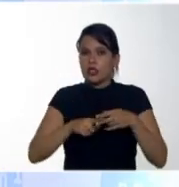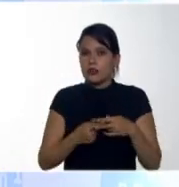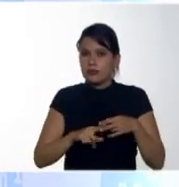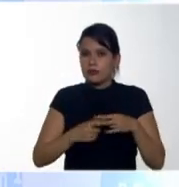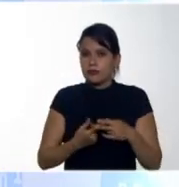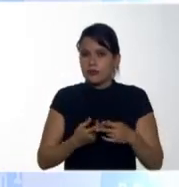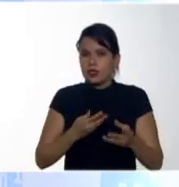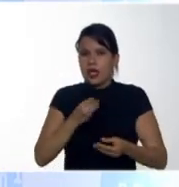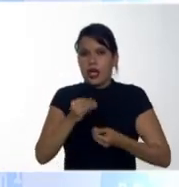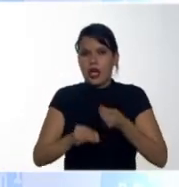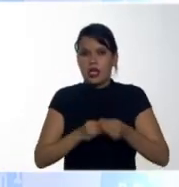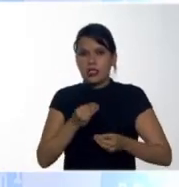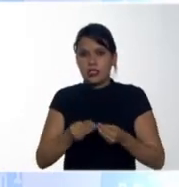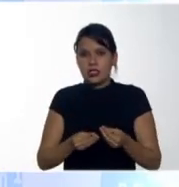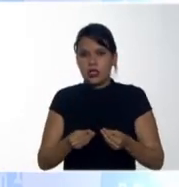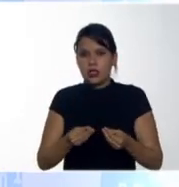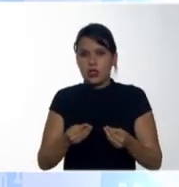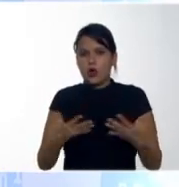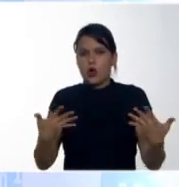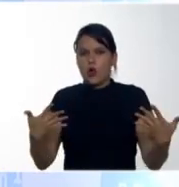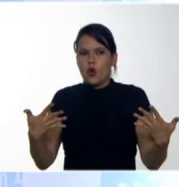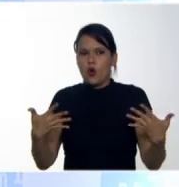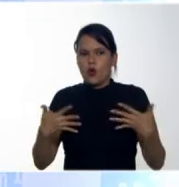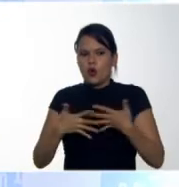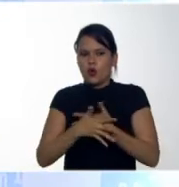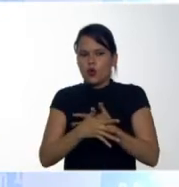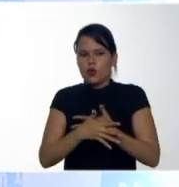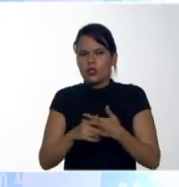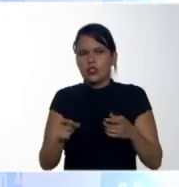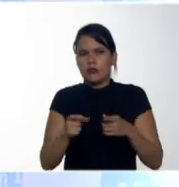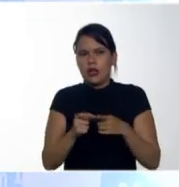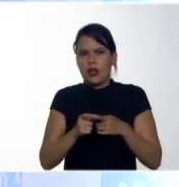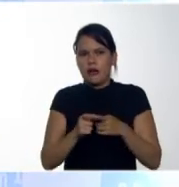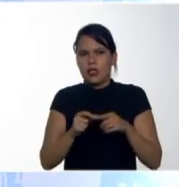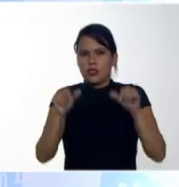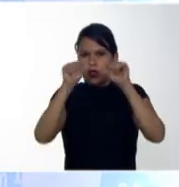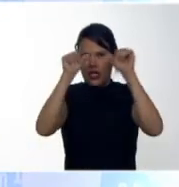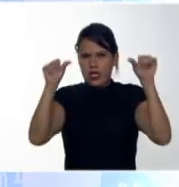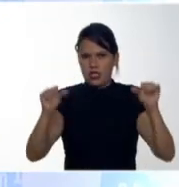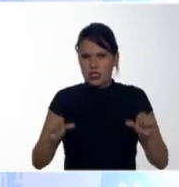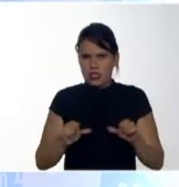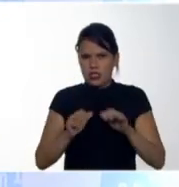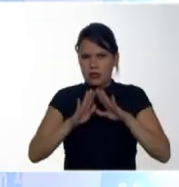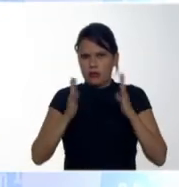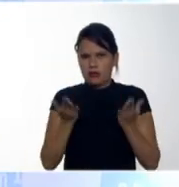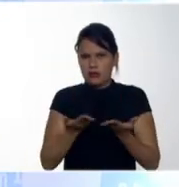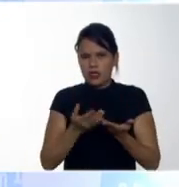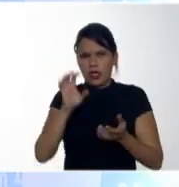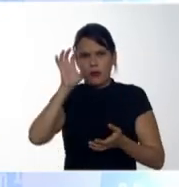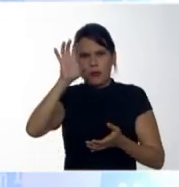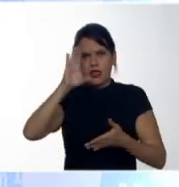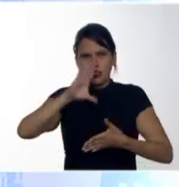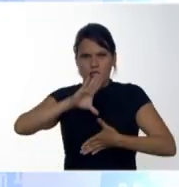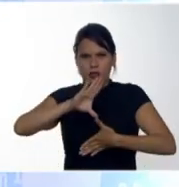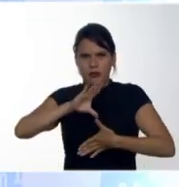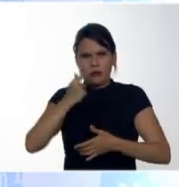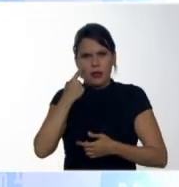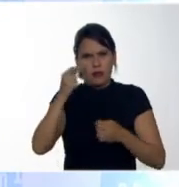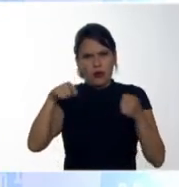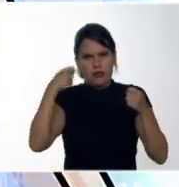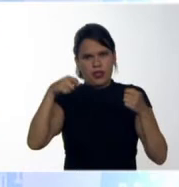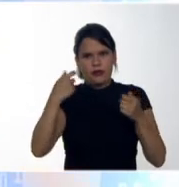aplicación realizando un crucipalabras sobre el sistema terrestre y los países de Latinoamérica. Veamos el